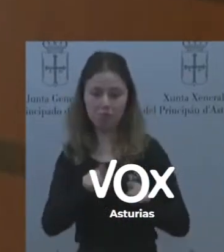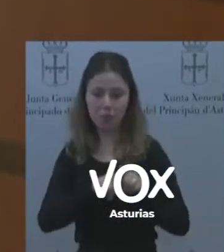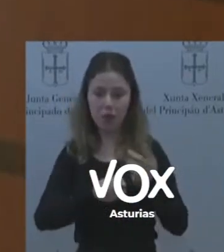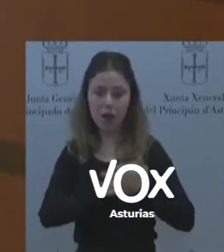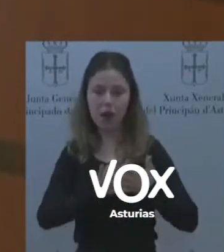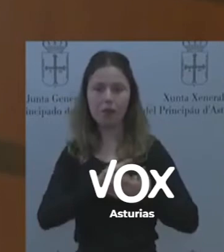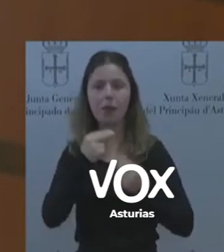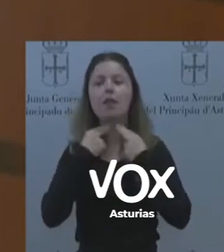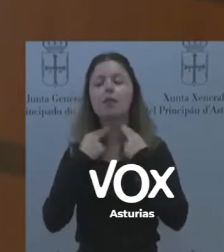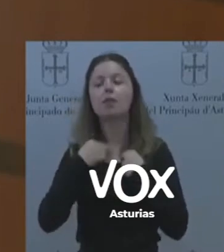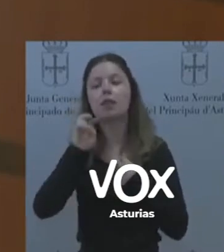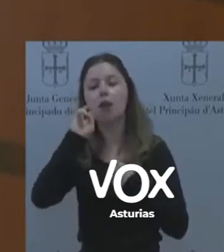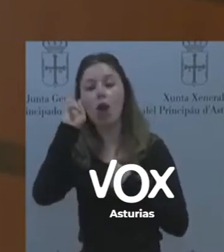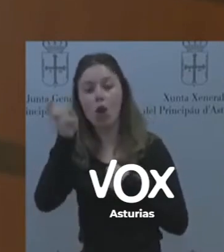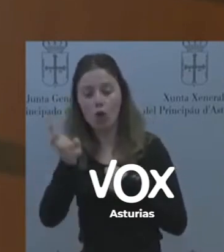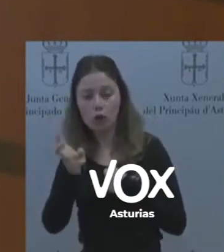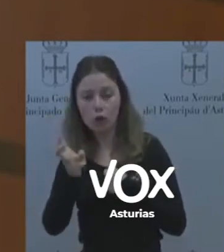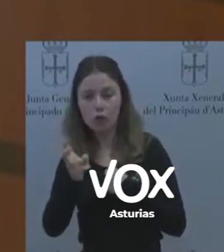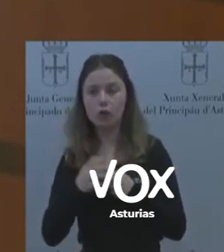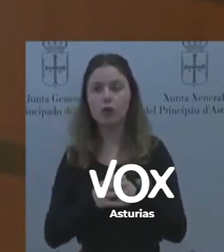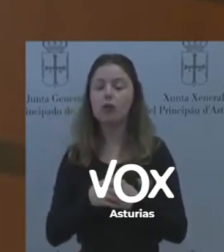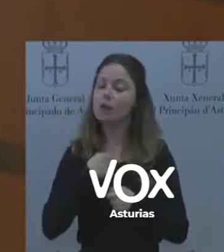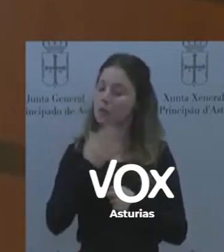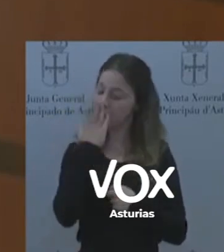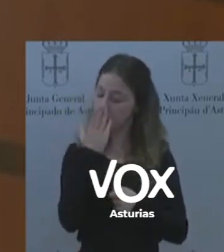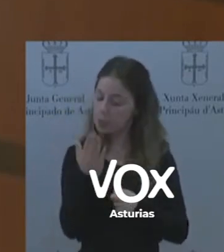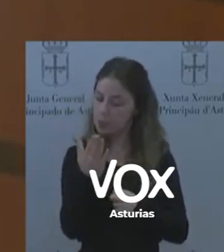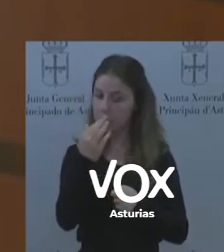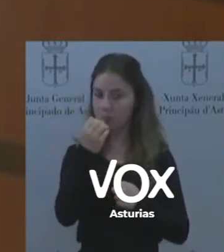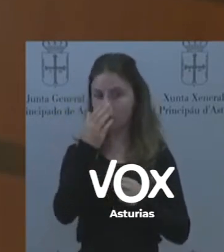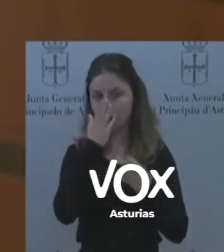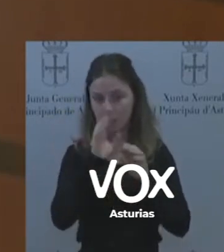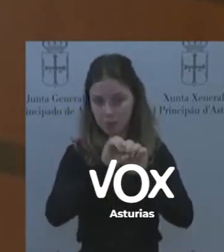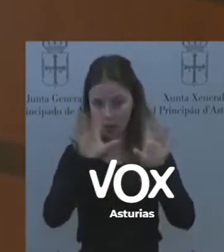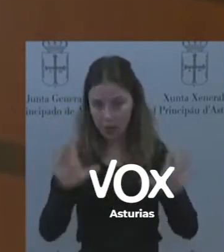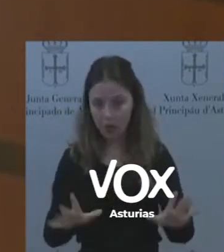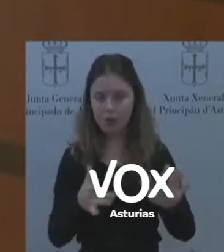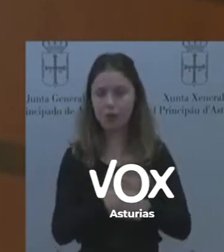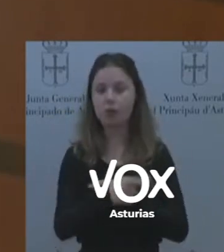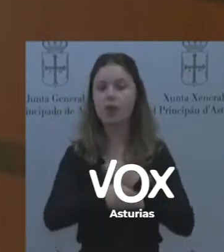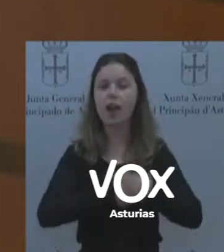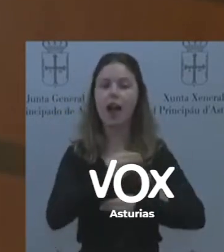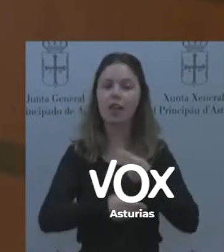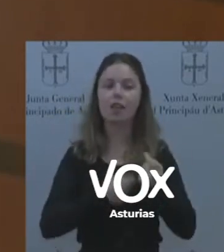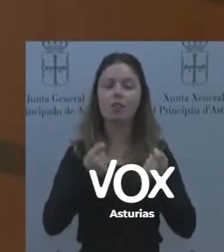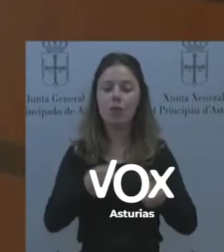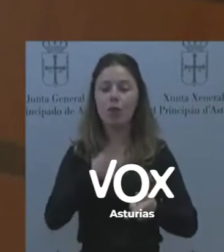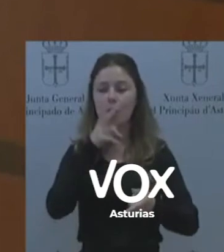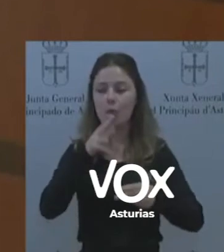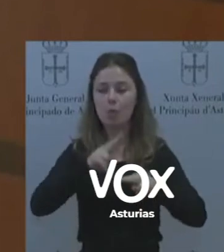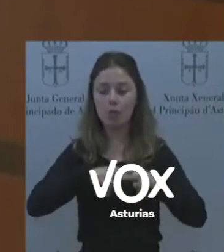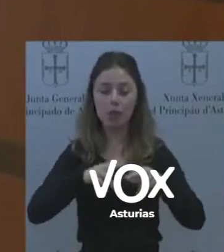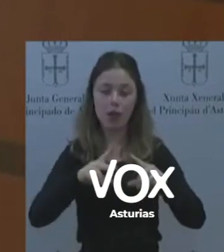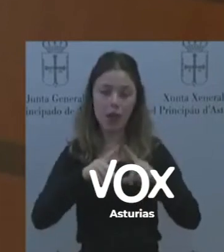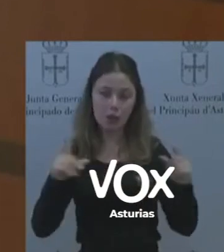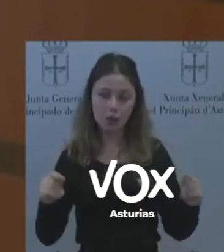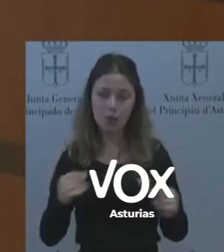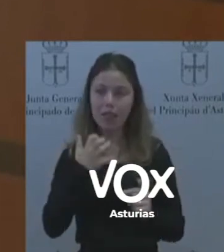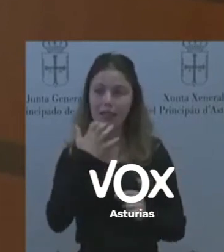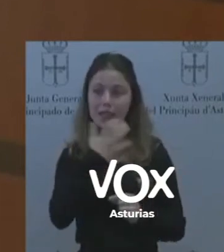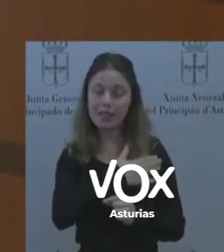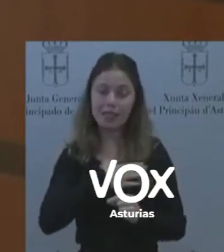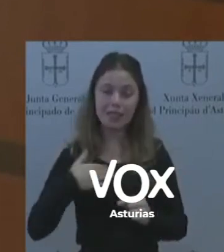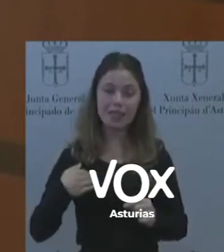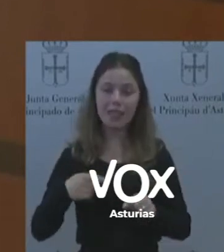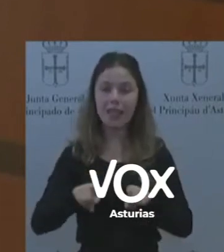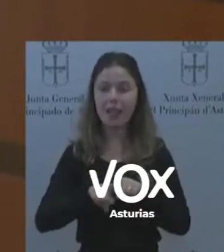sea humilde y honesto para reconocer que poco ha hecho por el Principado de Asturias y si quiere volar tan alto como su ego, váyase a Madrid, deje el gobierno en manos de su